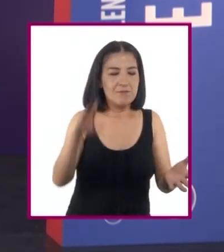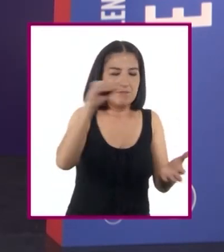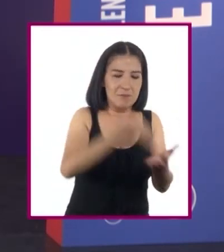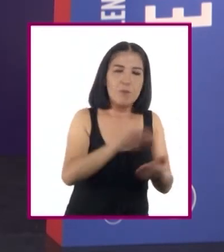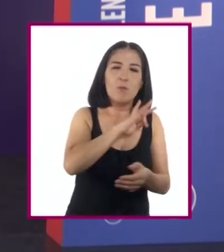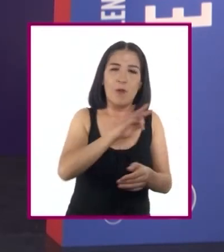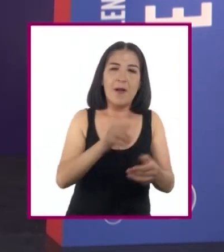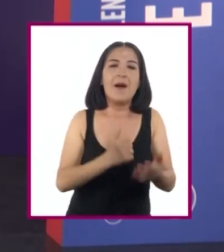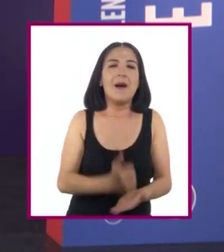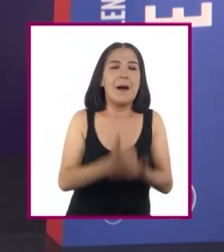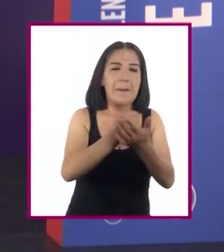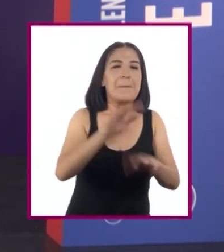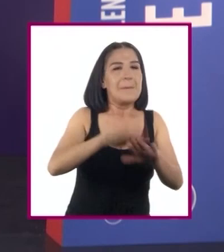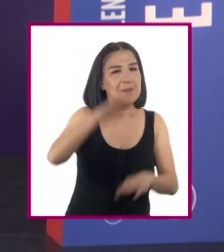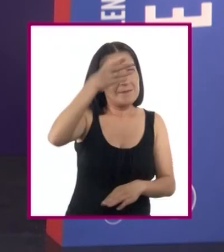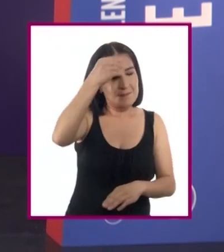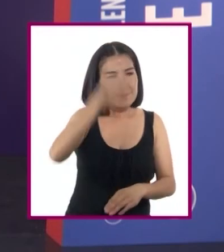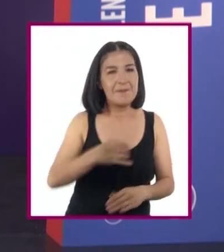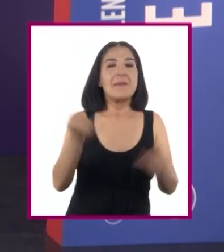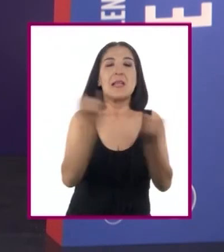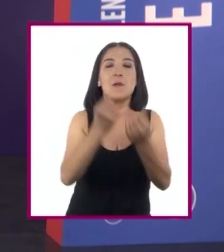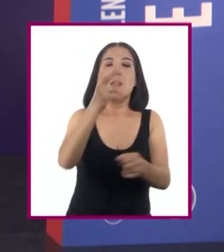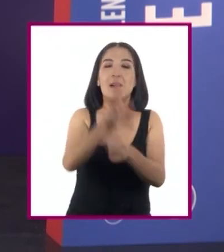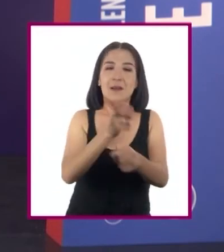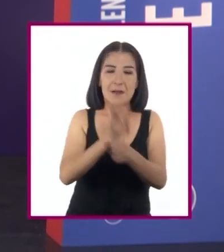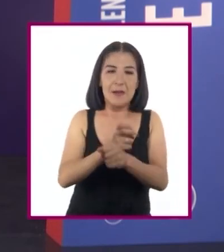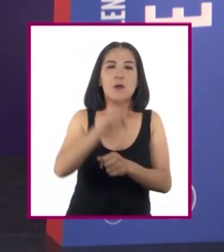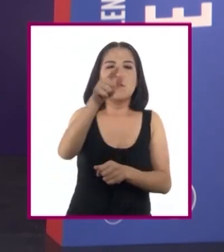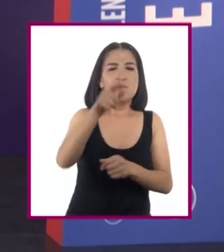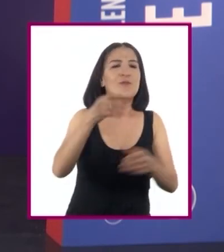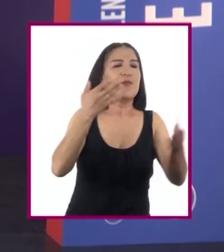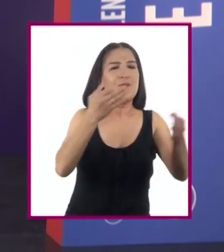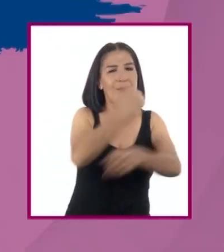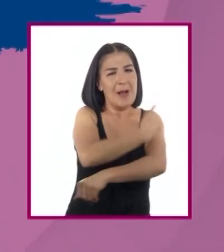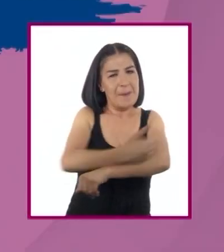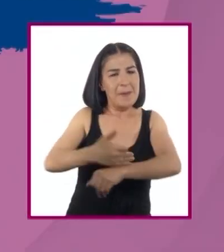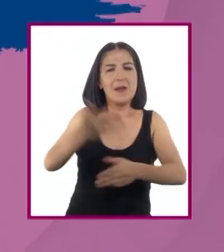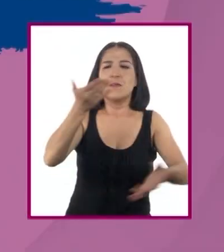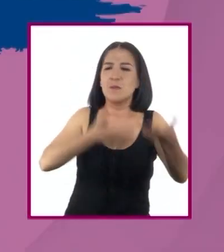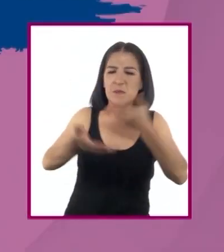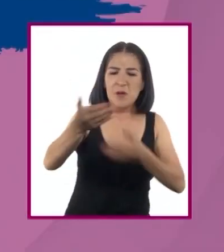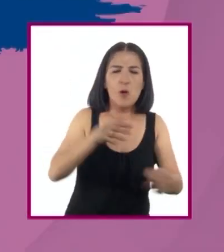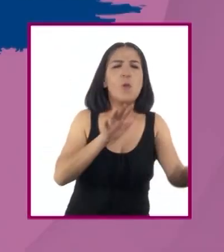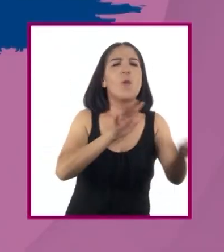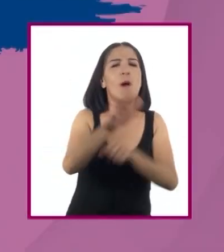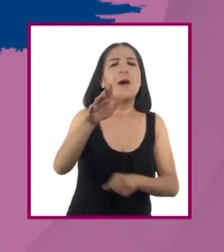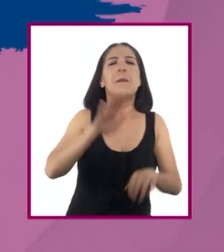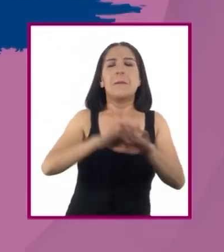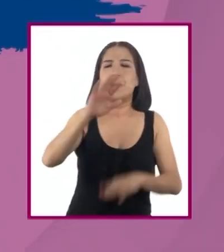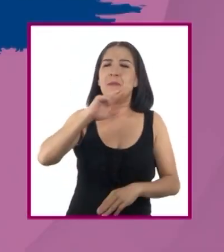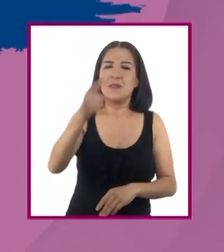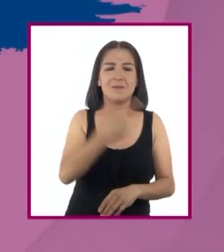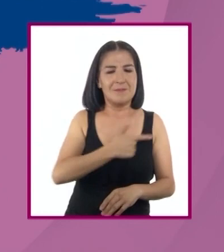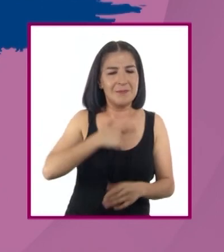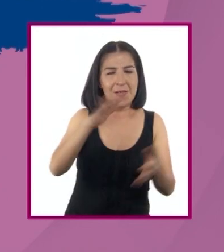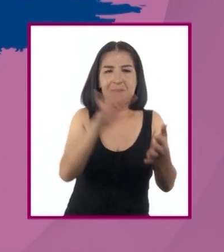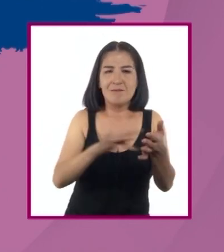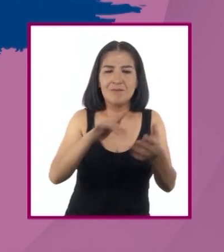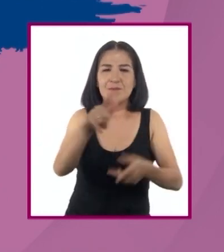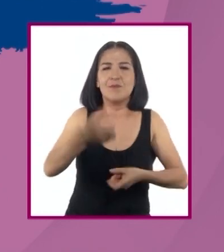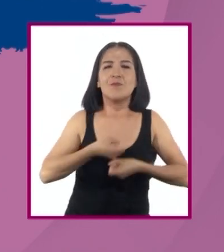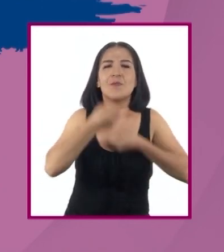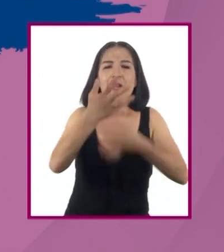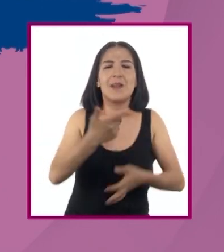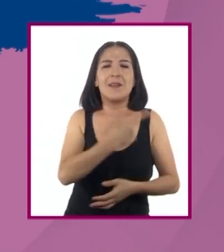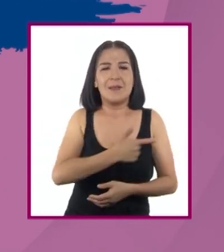complementar. También los invito a comentar con su familia sobre cuál ha sido una de las lecturas de ficción favoritas